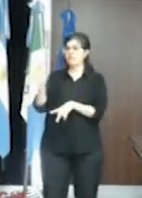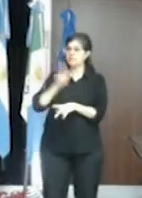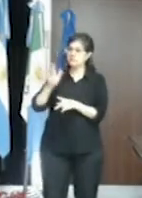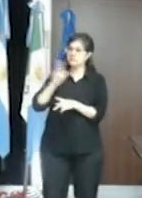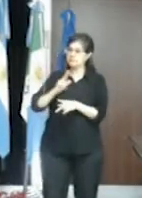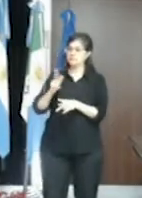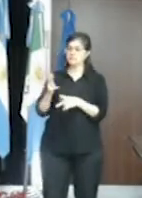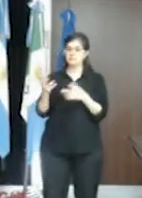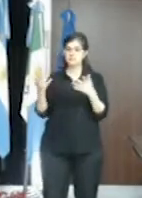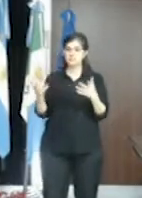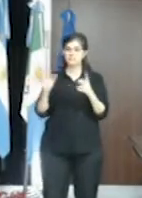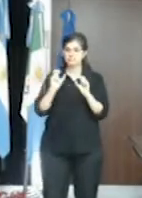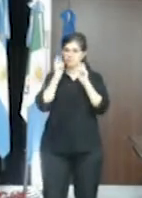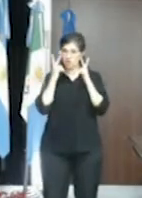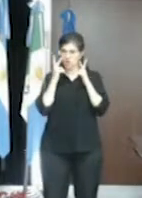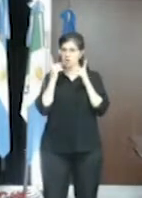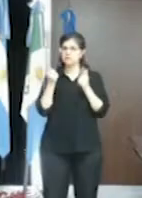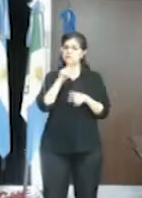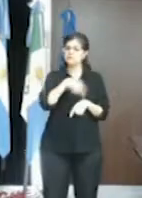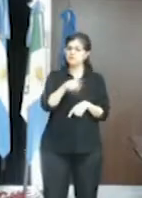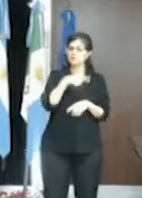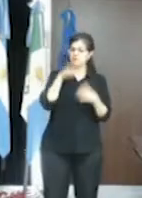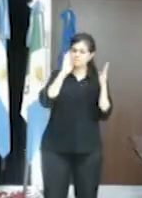Estar atentos, saber y además